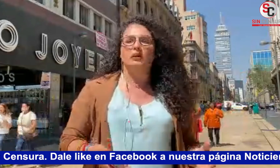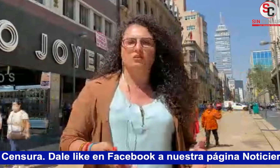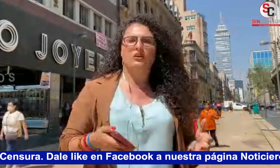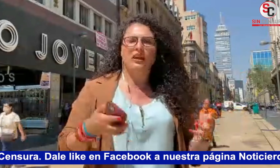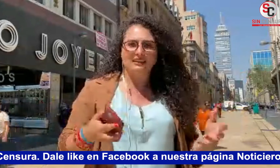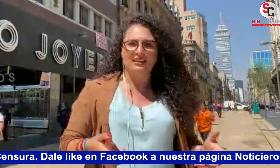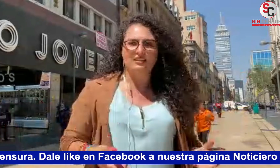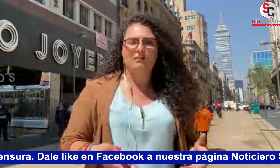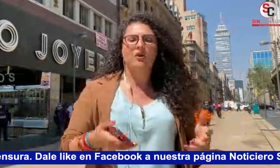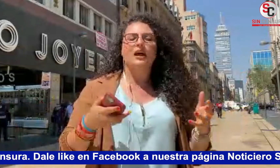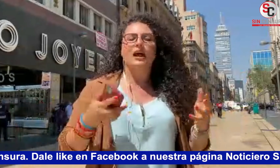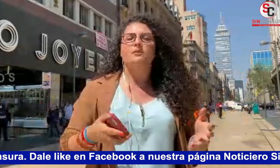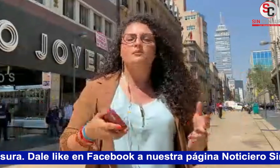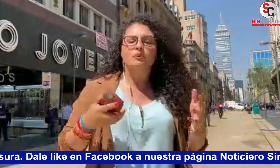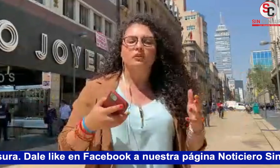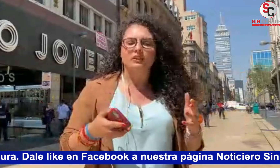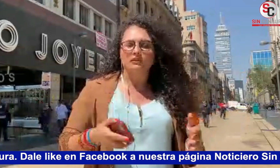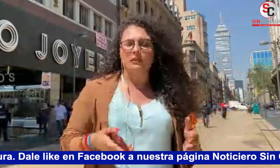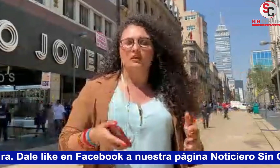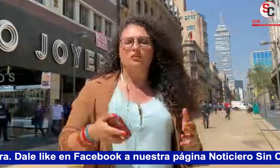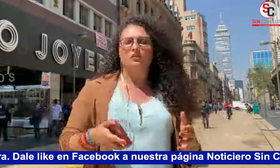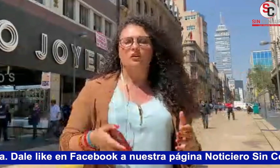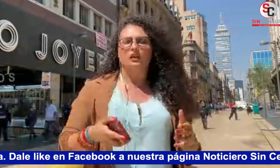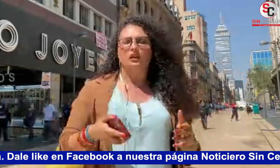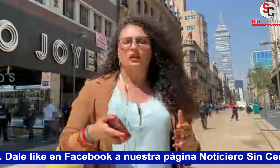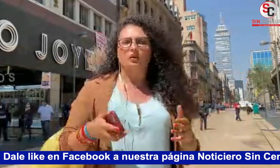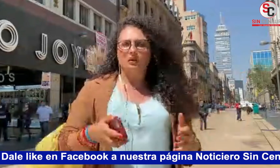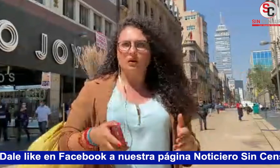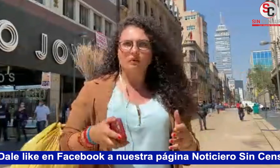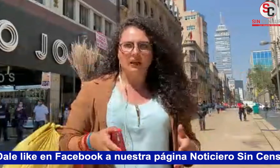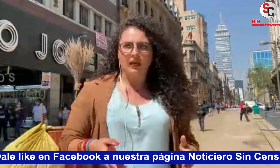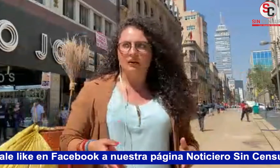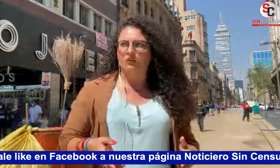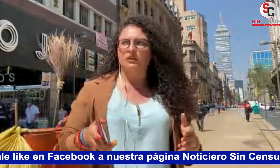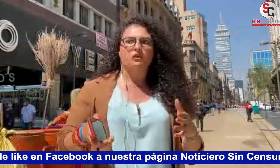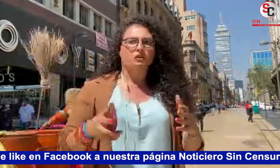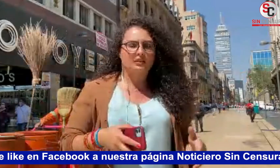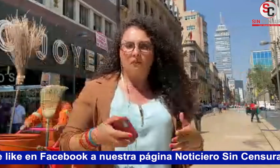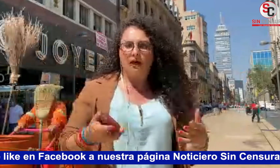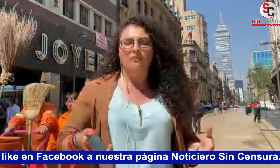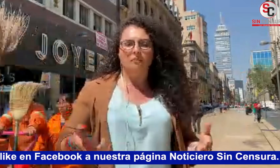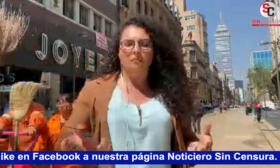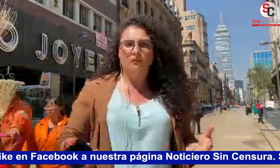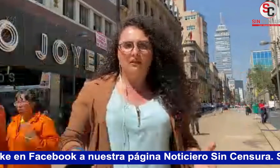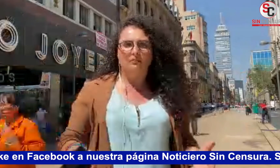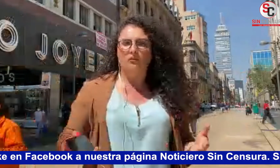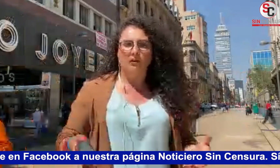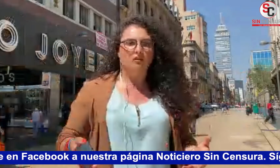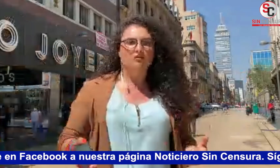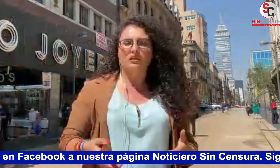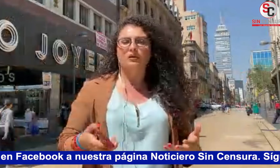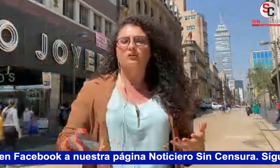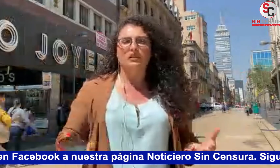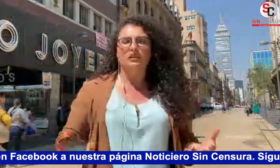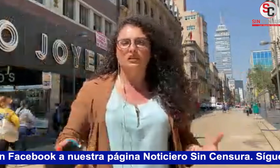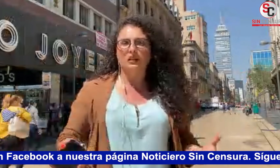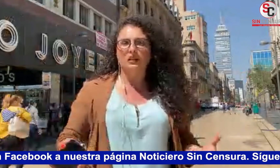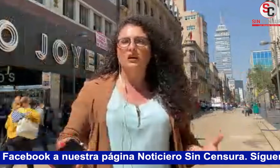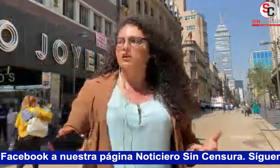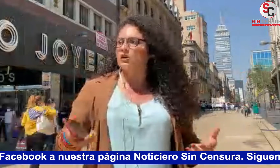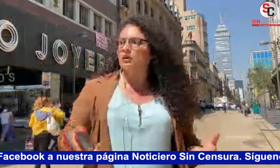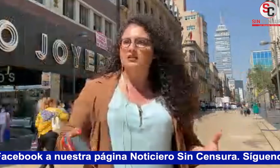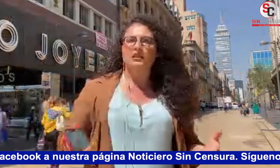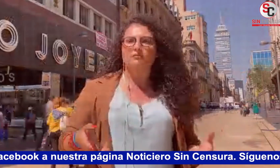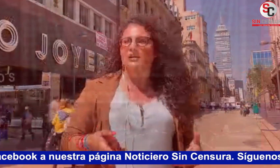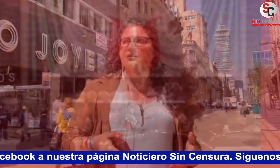de colaboración extensivo e importante con el gobierno mexicano. De no hacerlo va a haber problemas. ¿Por qué no se les va a permitir la